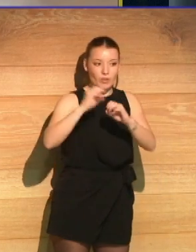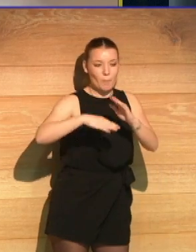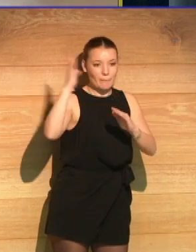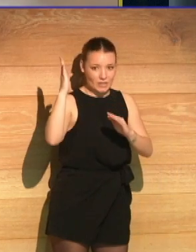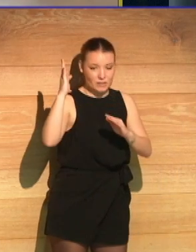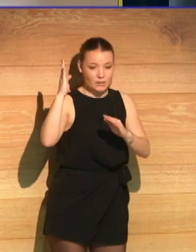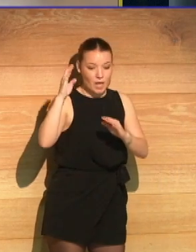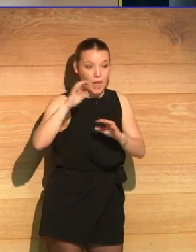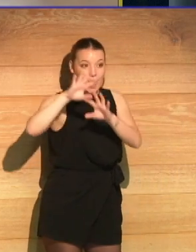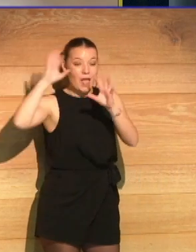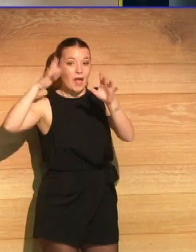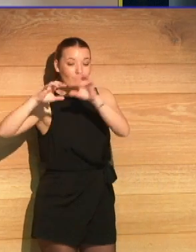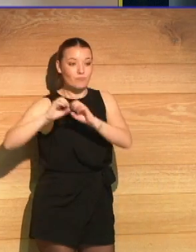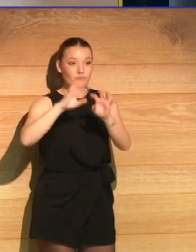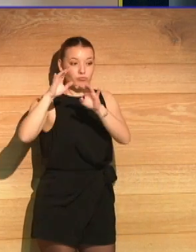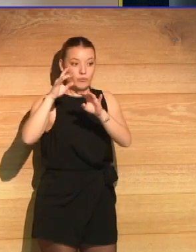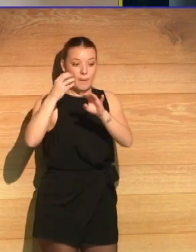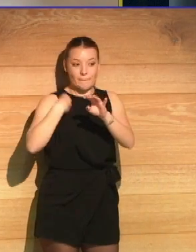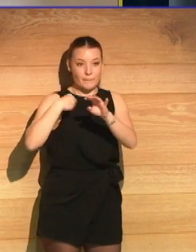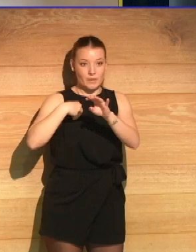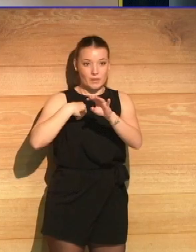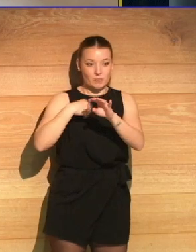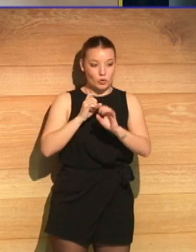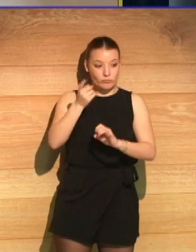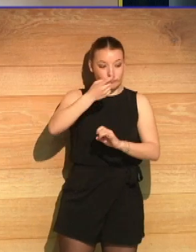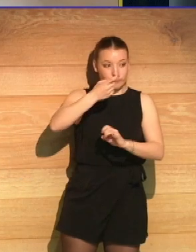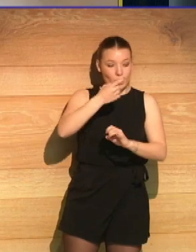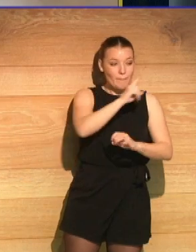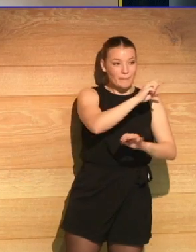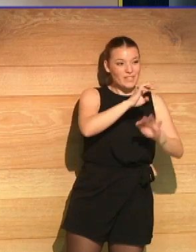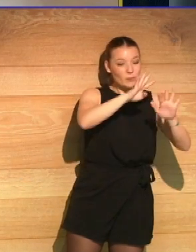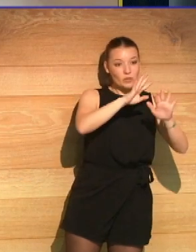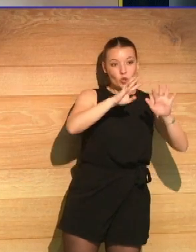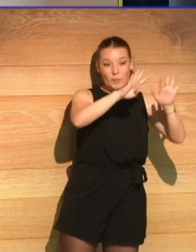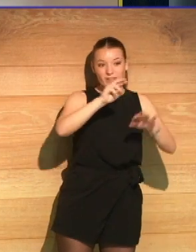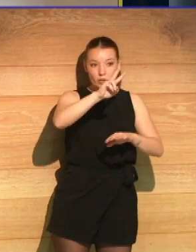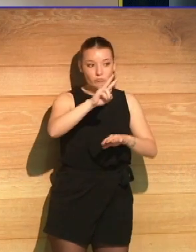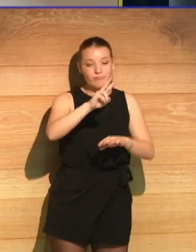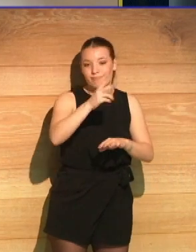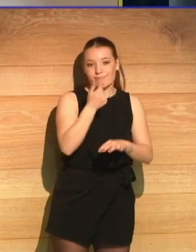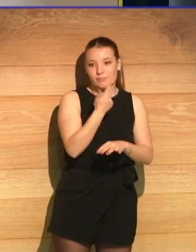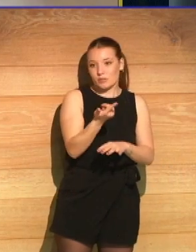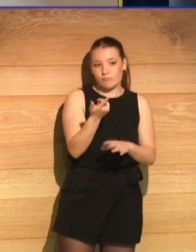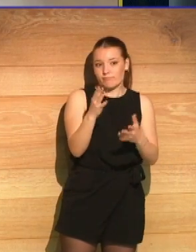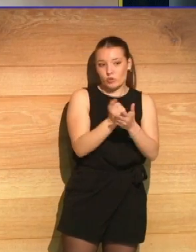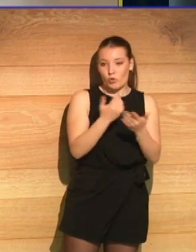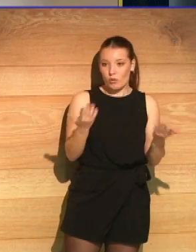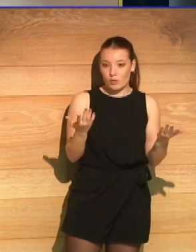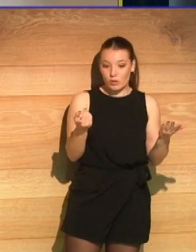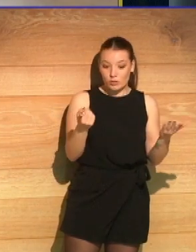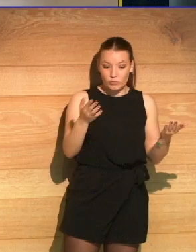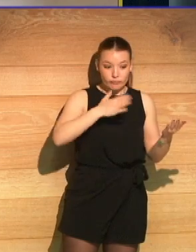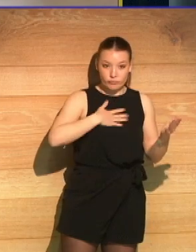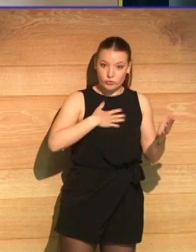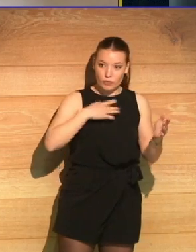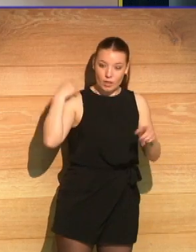en la atmósfera se han emitido, creo que desde 1992, esto lo dice todo en cuanto a cómo nuestra generación tiene una relación